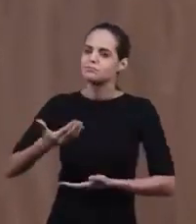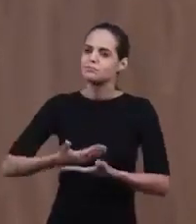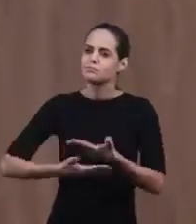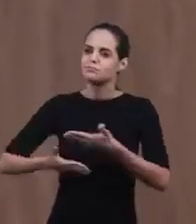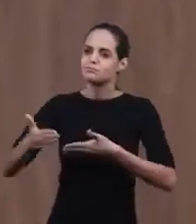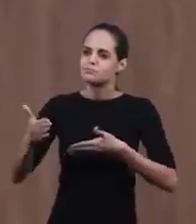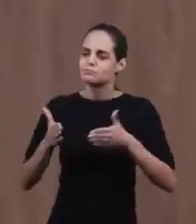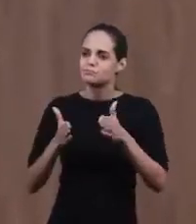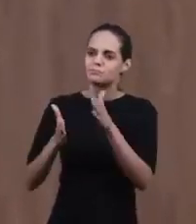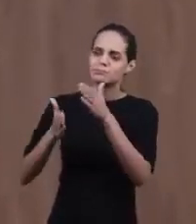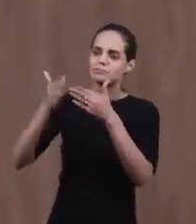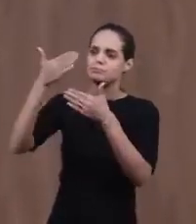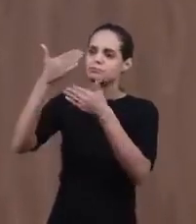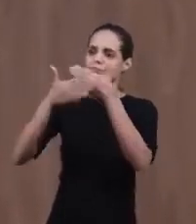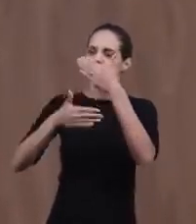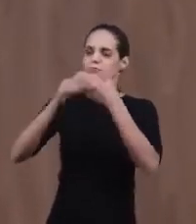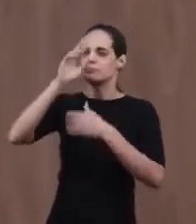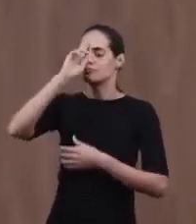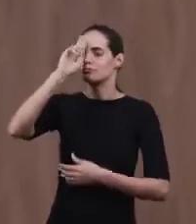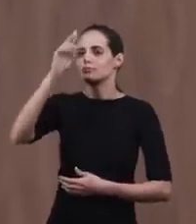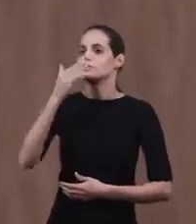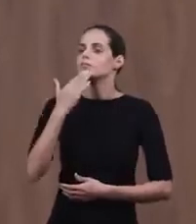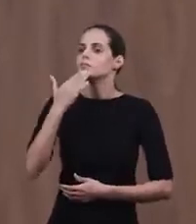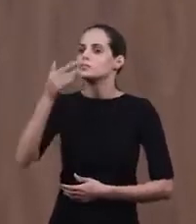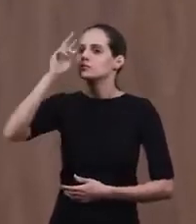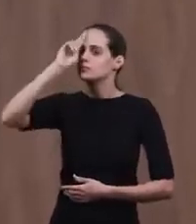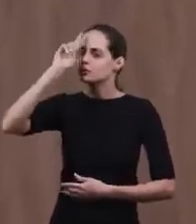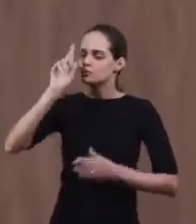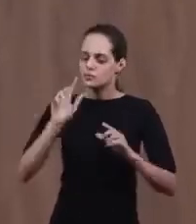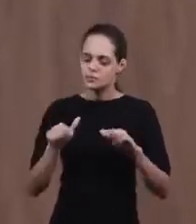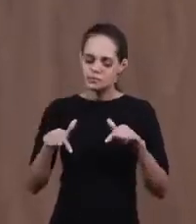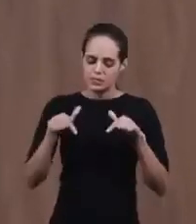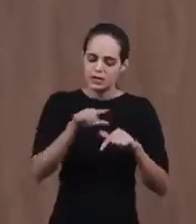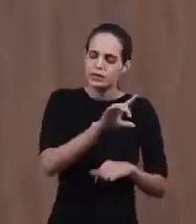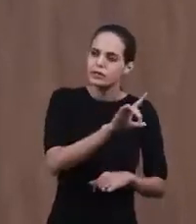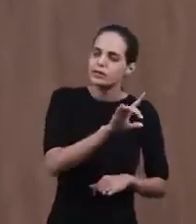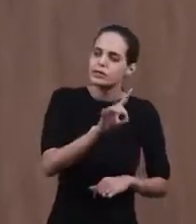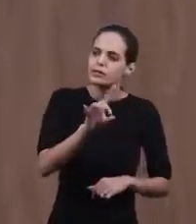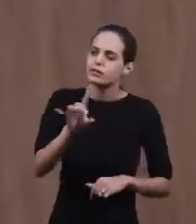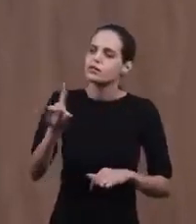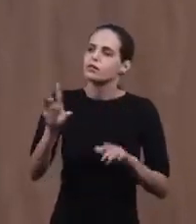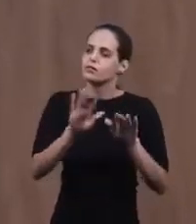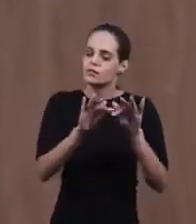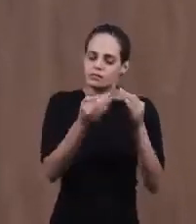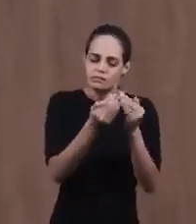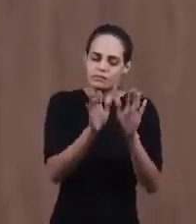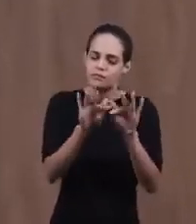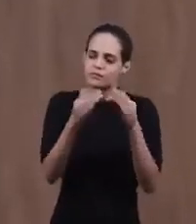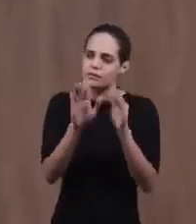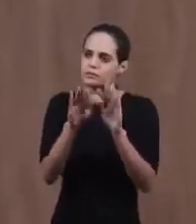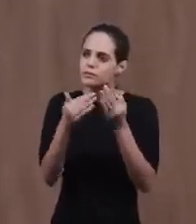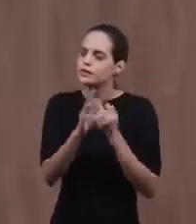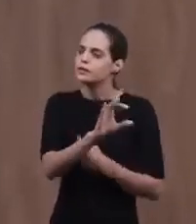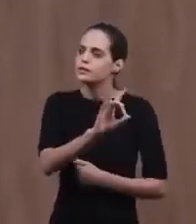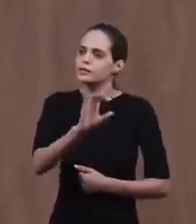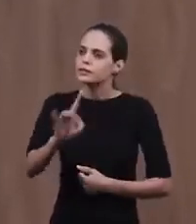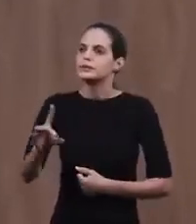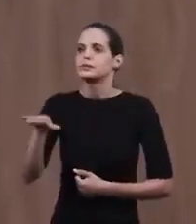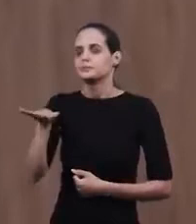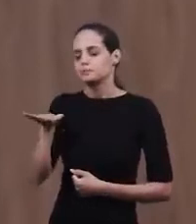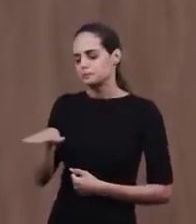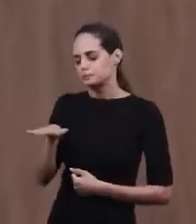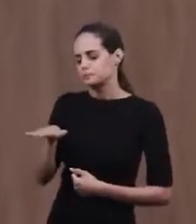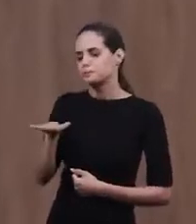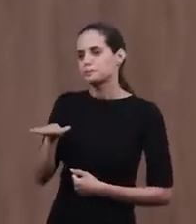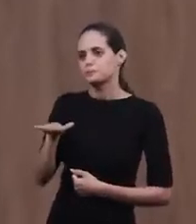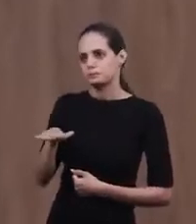enseña a seguir tus caminos. Te pedimos que operes en cada hogar, en cada vida de los